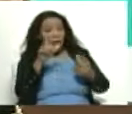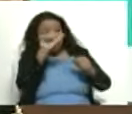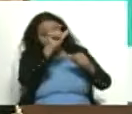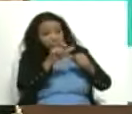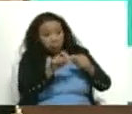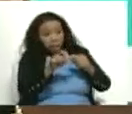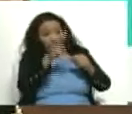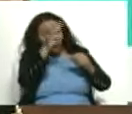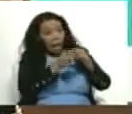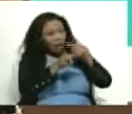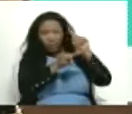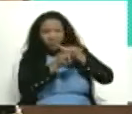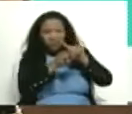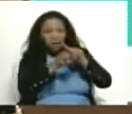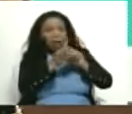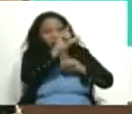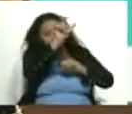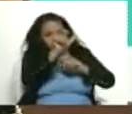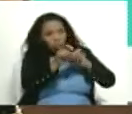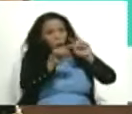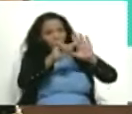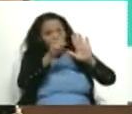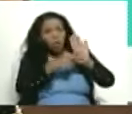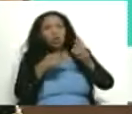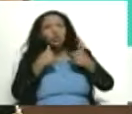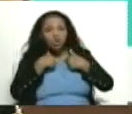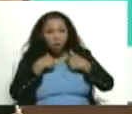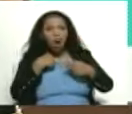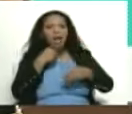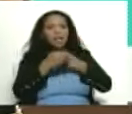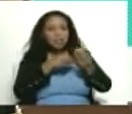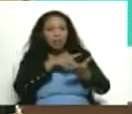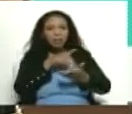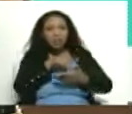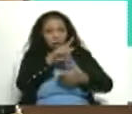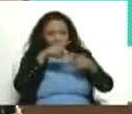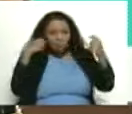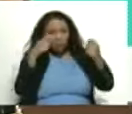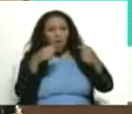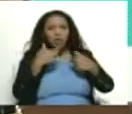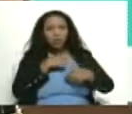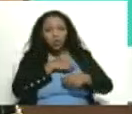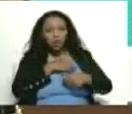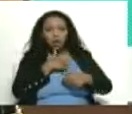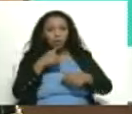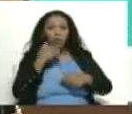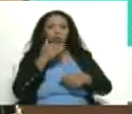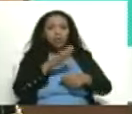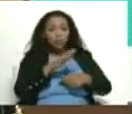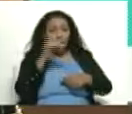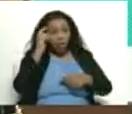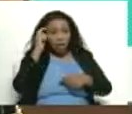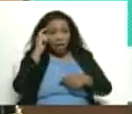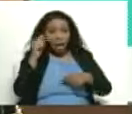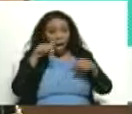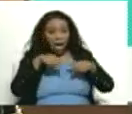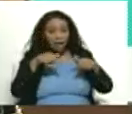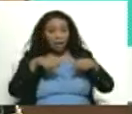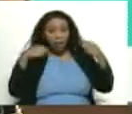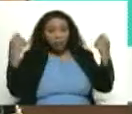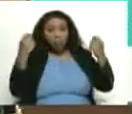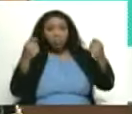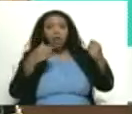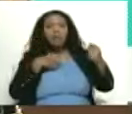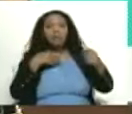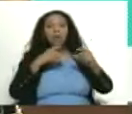Guayana Esequiba, puedan decir: yo fui parte de esa campaña, y esa es nuestra invitación. Por eso, en los siguientes días de esta campaña vamos